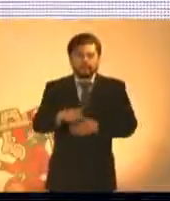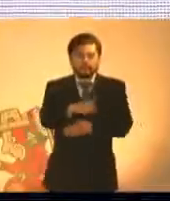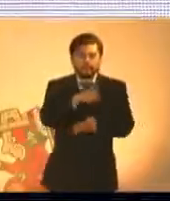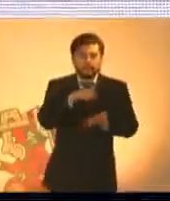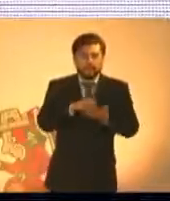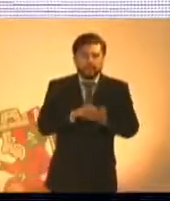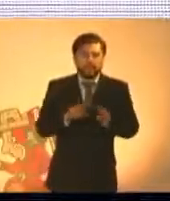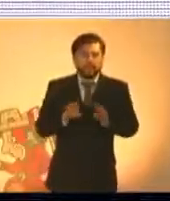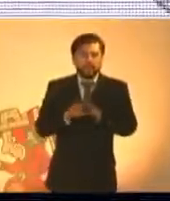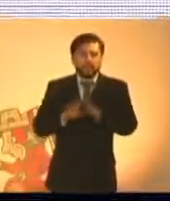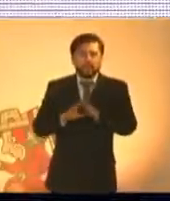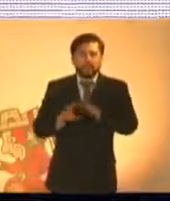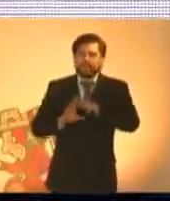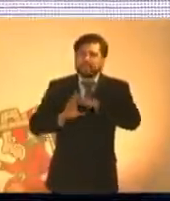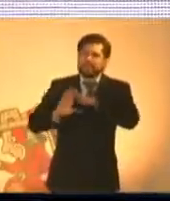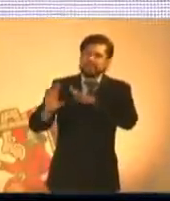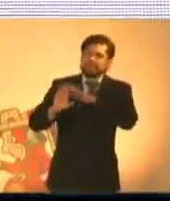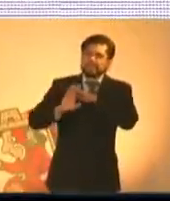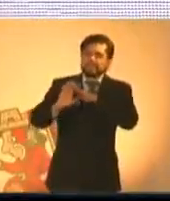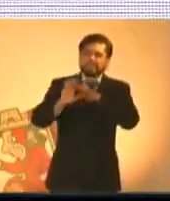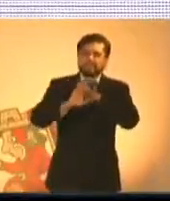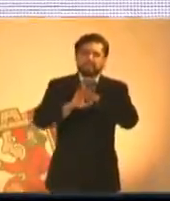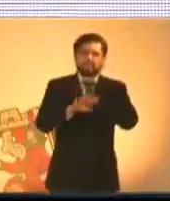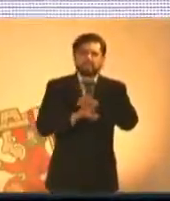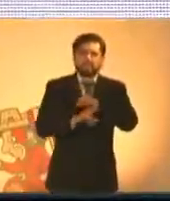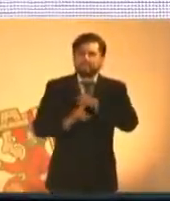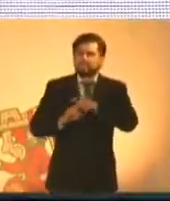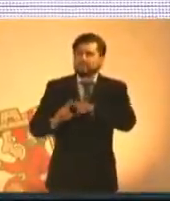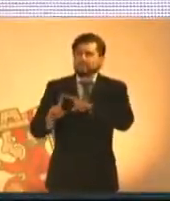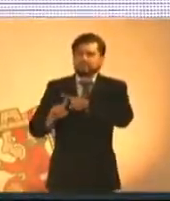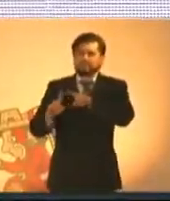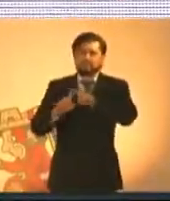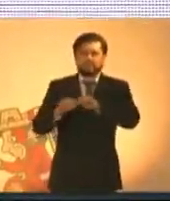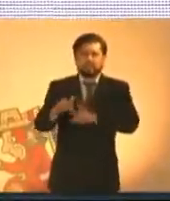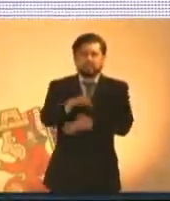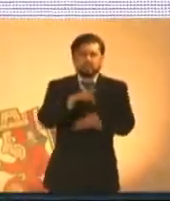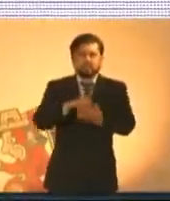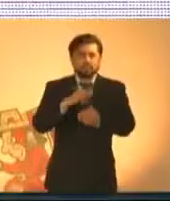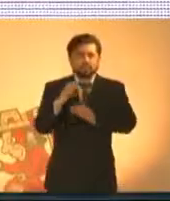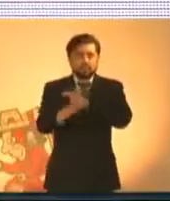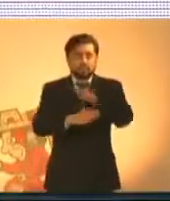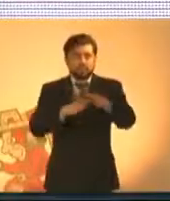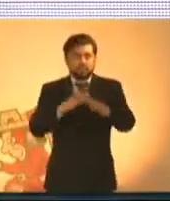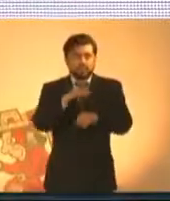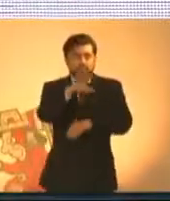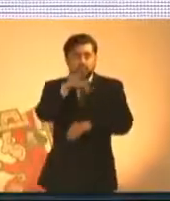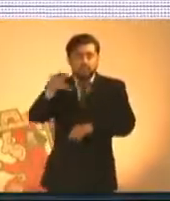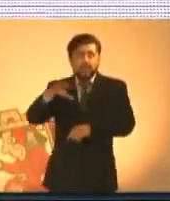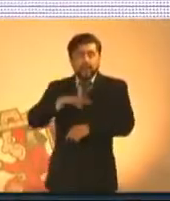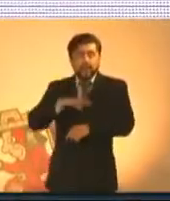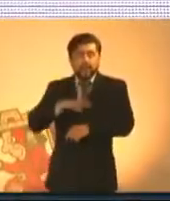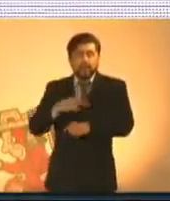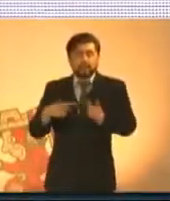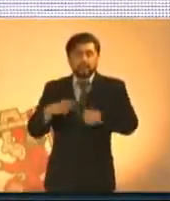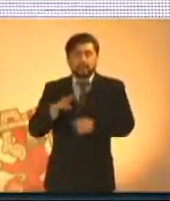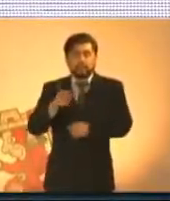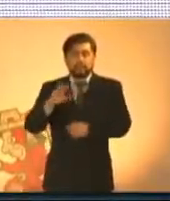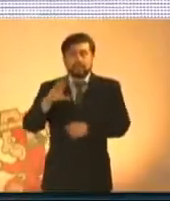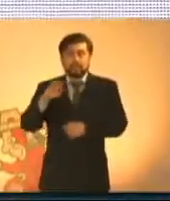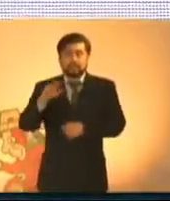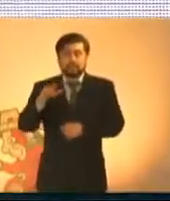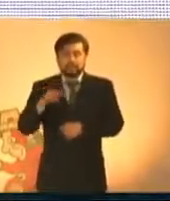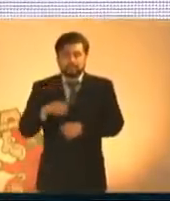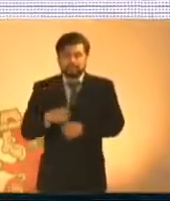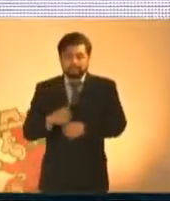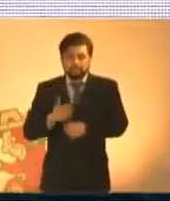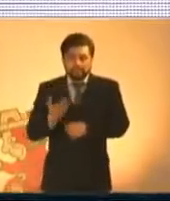nos hemos están desprendido expandido por todo por todo el mundo y por otro factor que es más reciente y que a mí me atañe